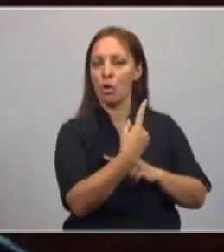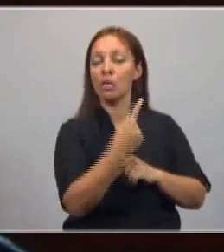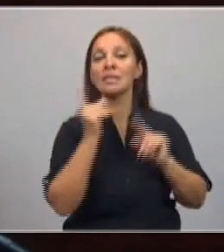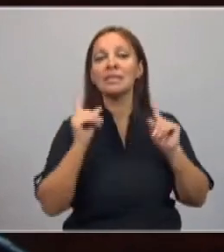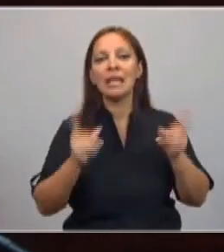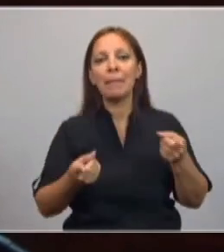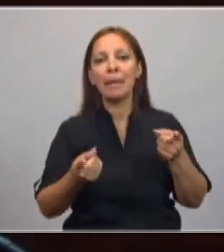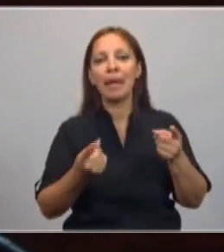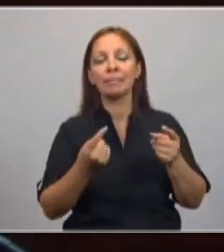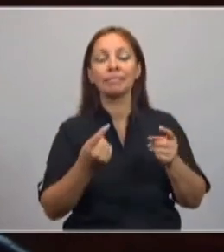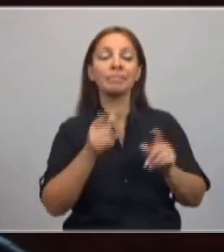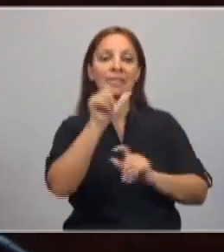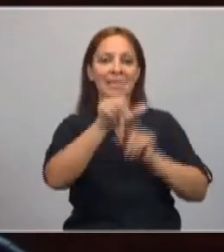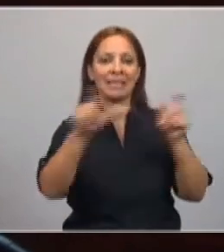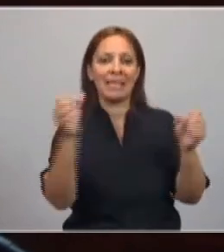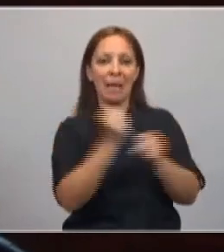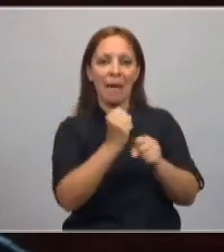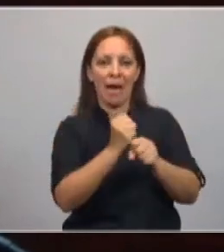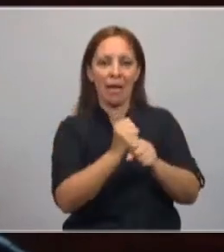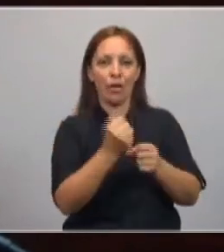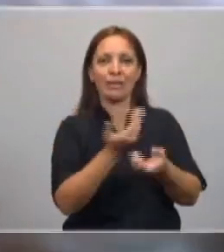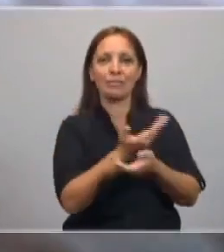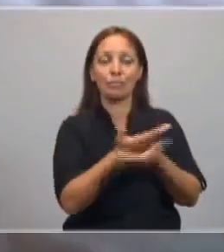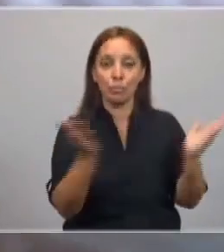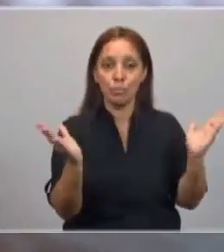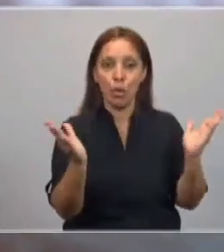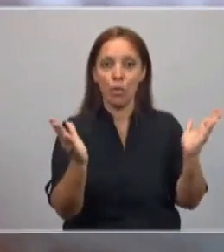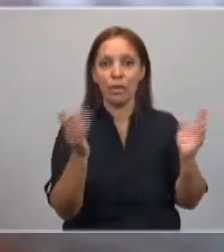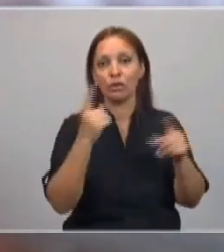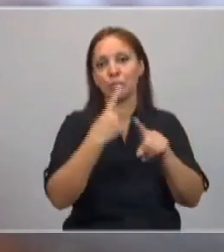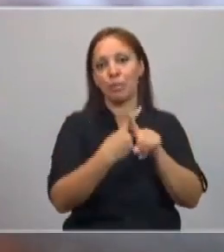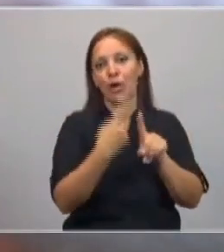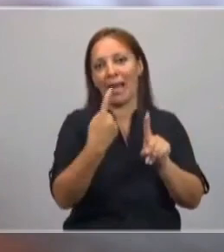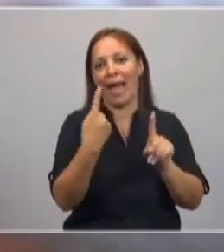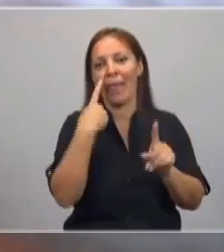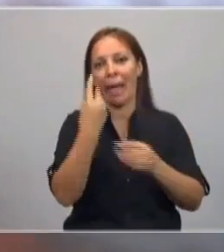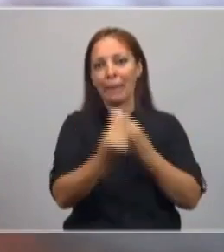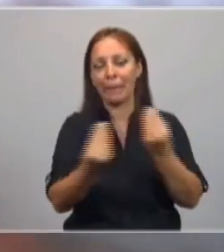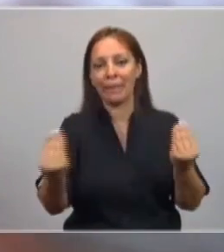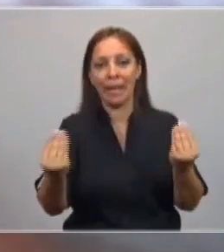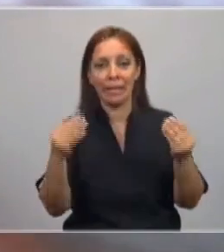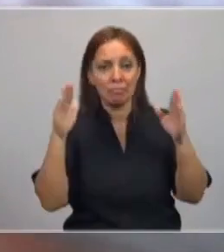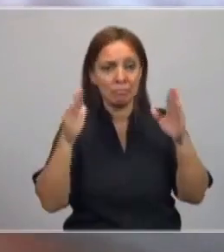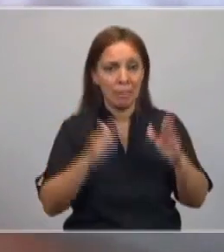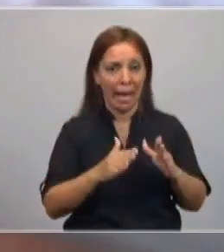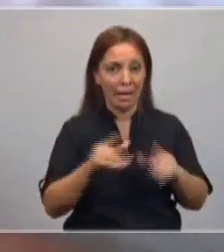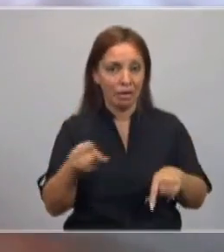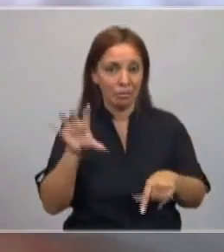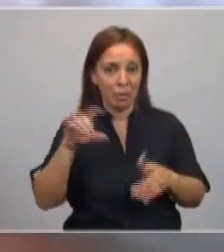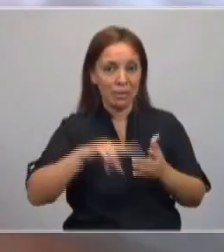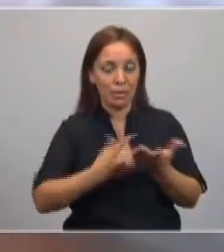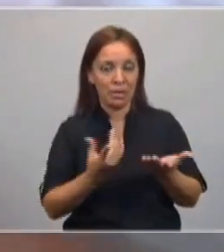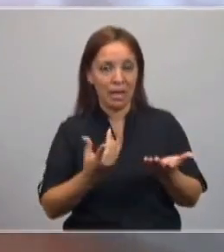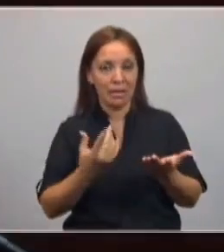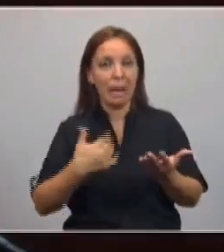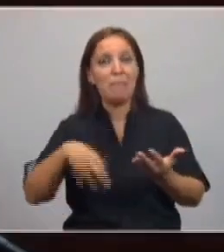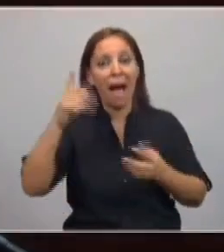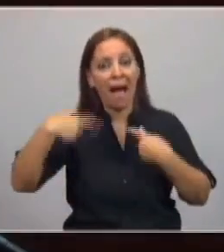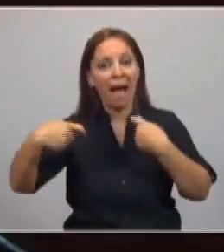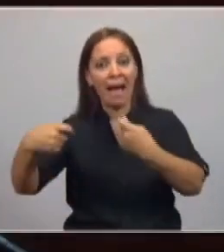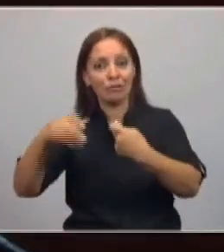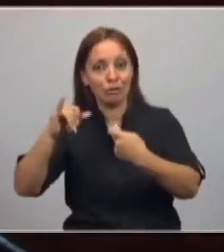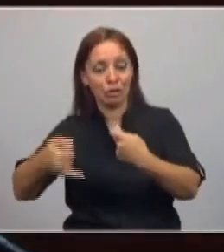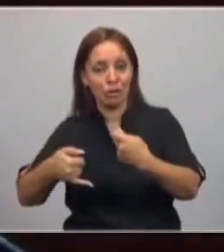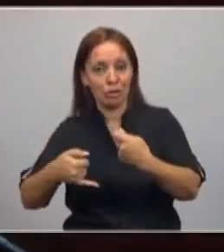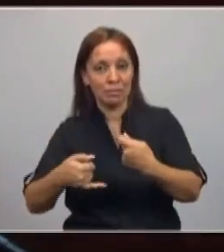menos trabajadores públicos tiene por habitante. Es la provincia que menos gasta y la más austera de la